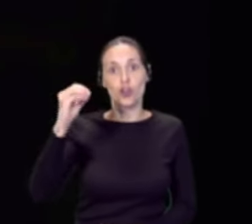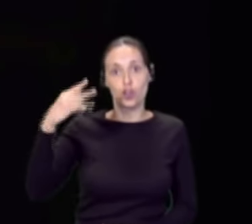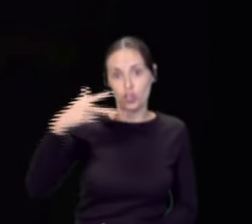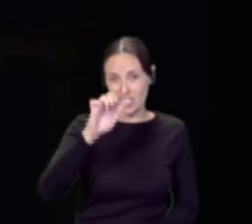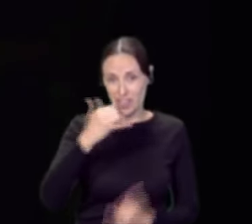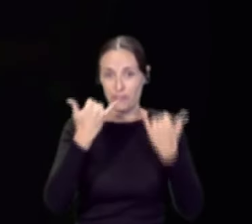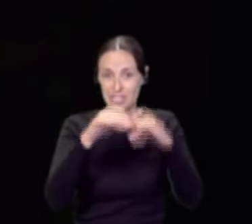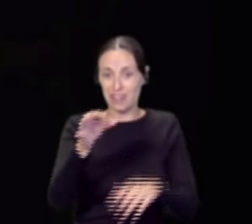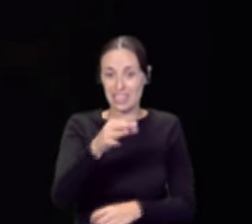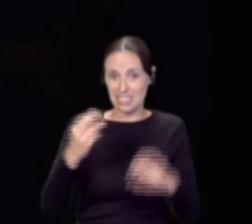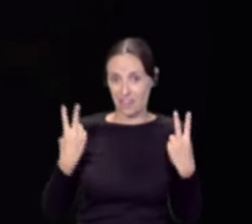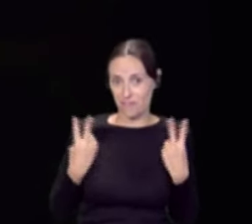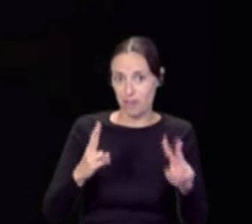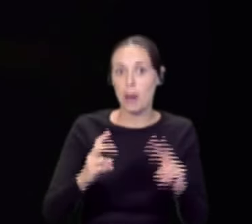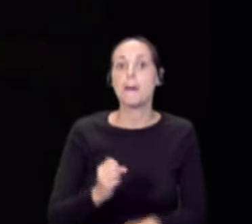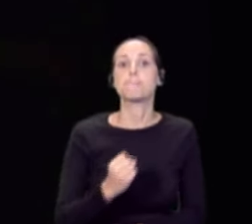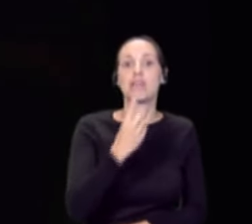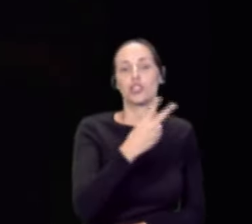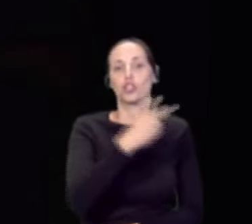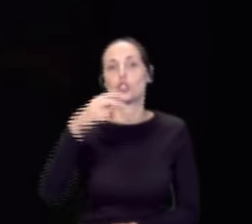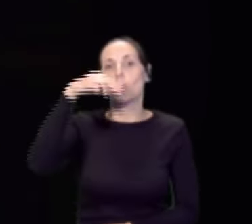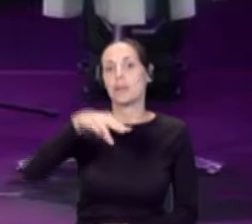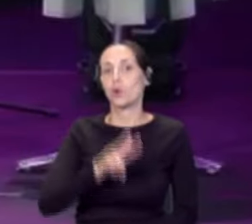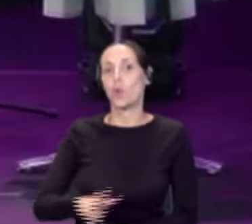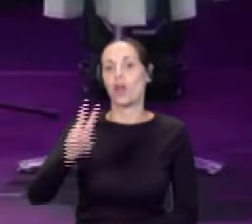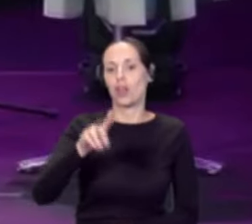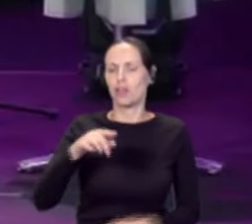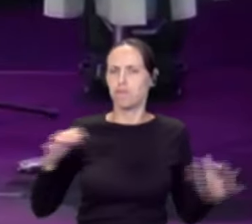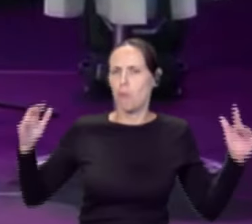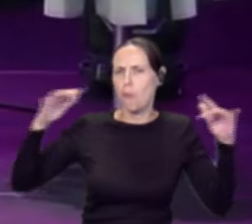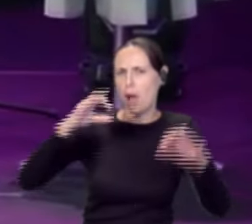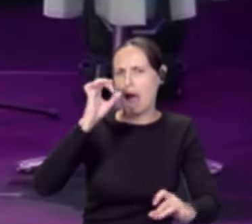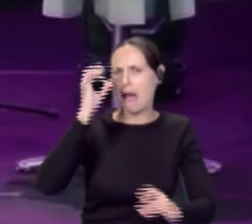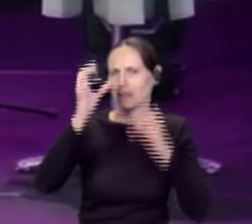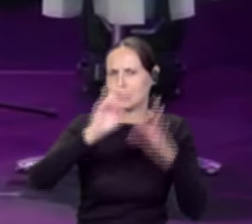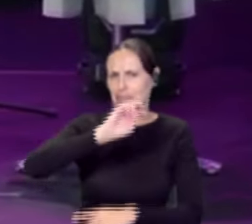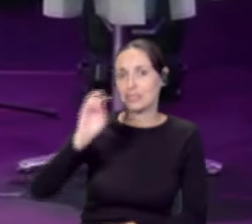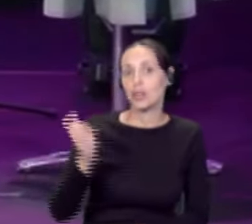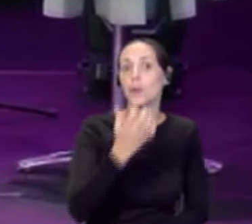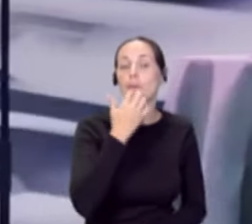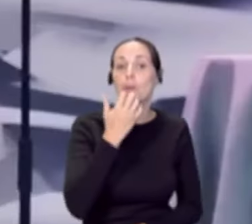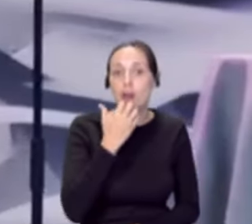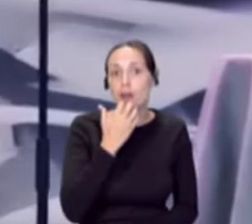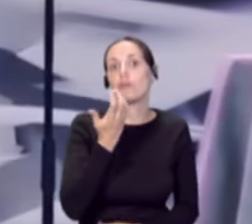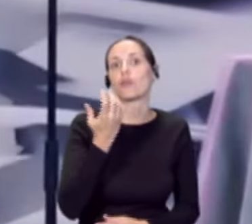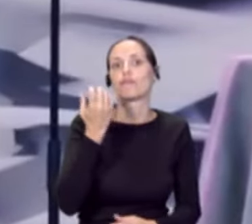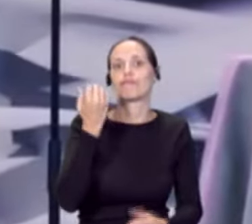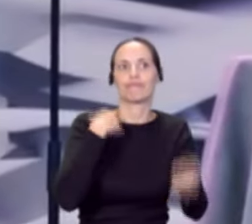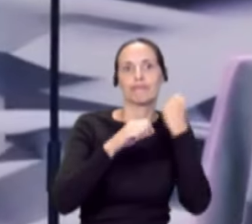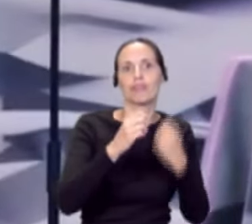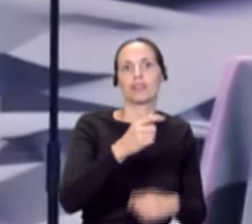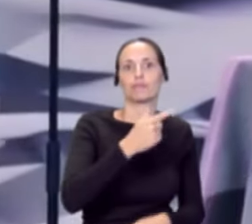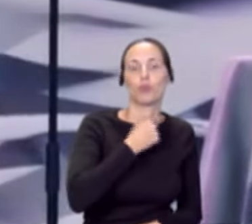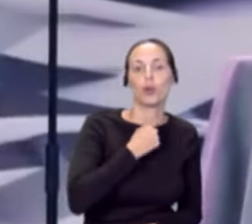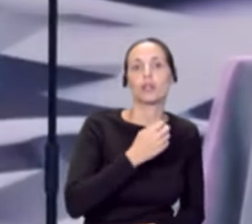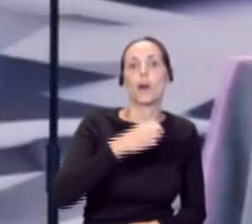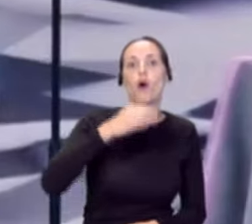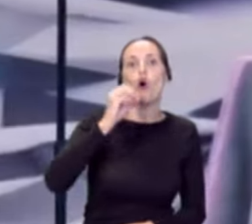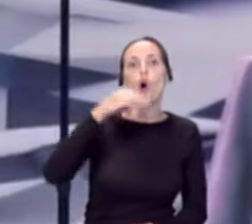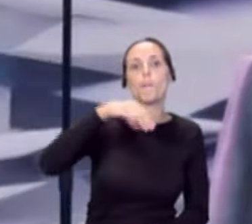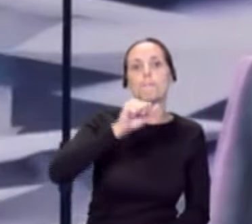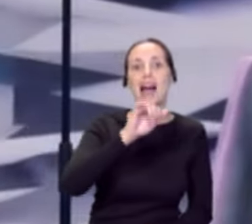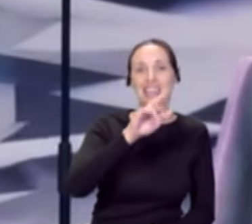Más de 1.200 metros cuadrados que acogerán un sinfín de actividades, entre las que se incluyen las actuaciones de humoristas como Mayra Cazorla